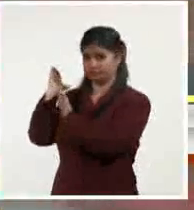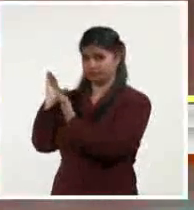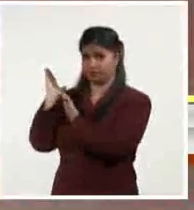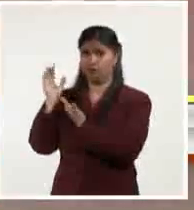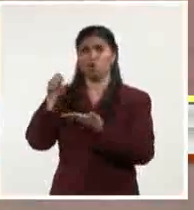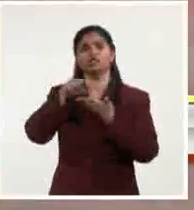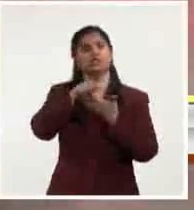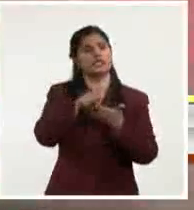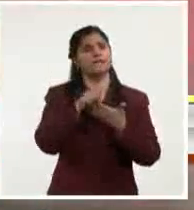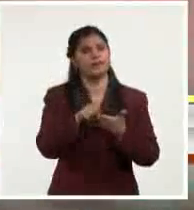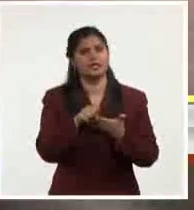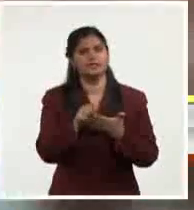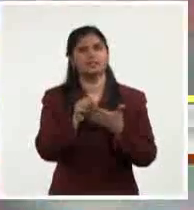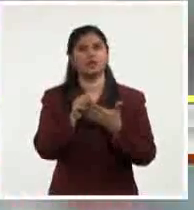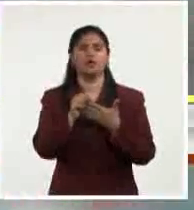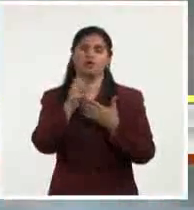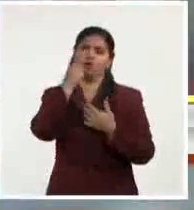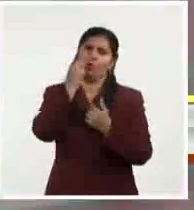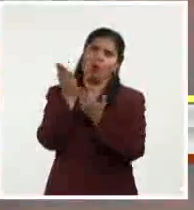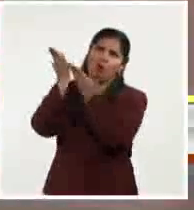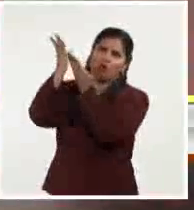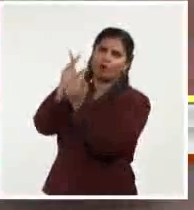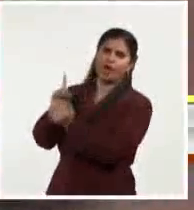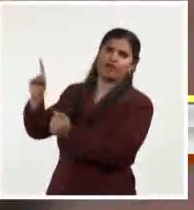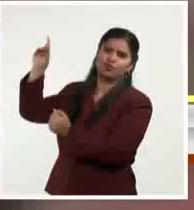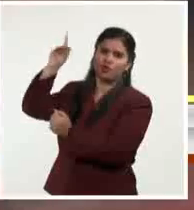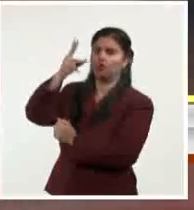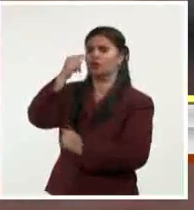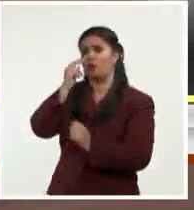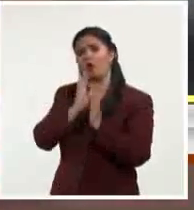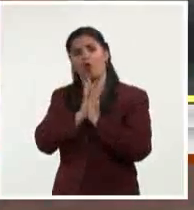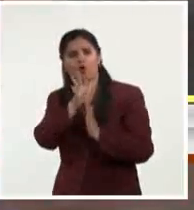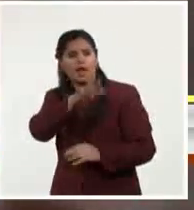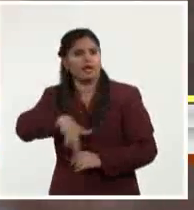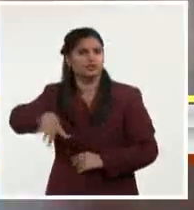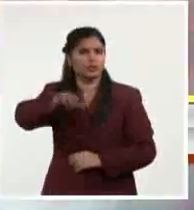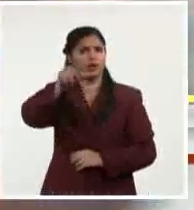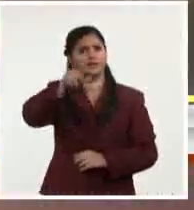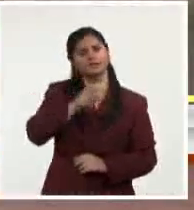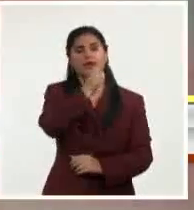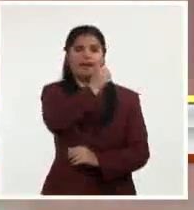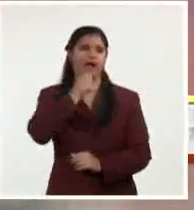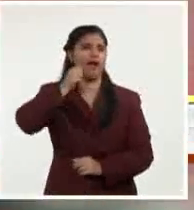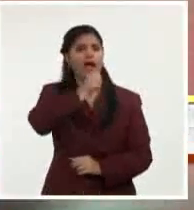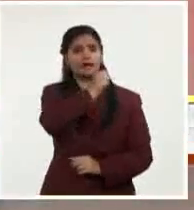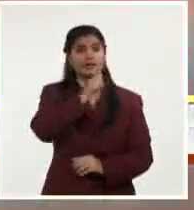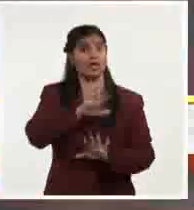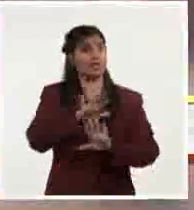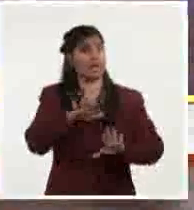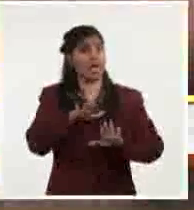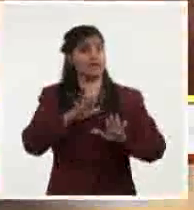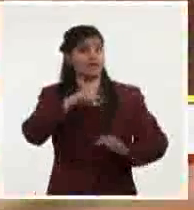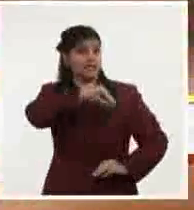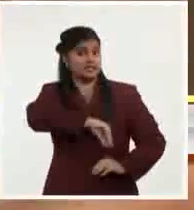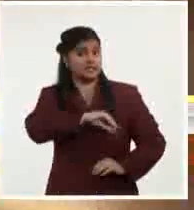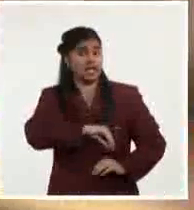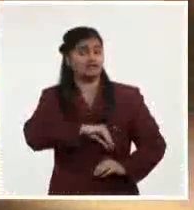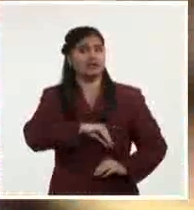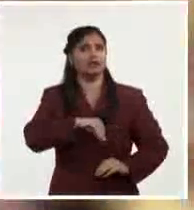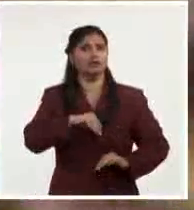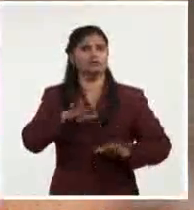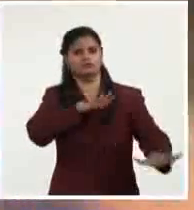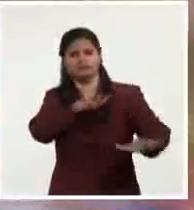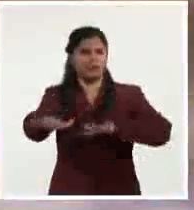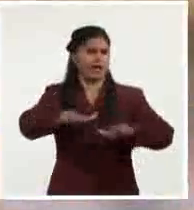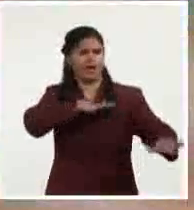servicio religioso. El portavoz del ejército congoleño, Anthony Mwaluchayi, declaró a medios de prensa que se detuvo a un sospechoso, un ciudadano